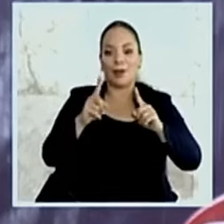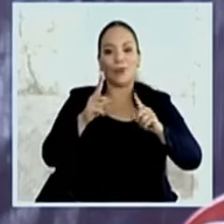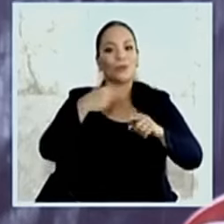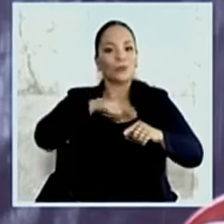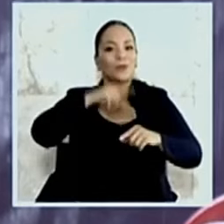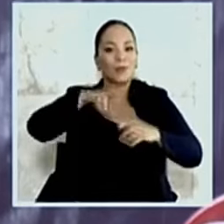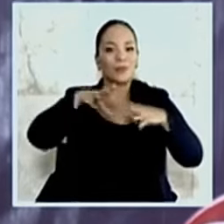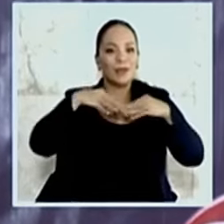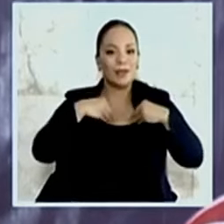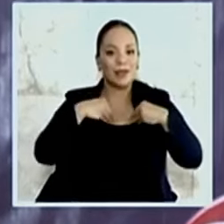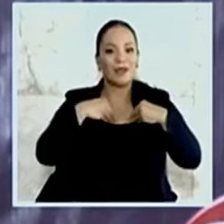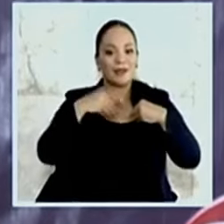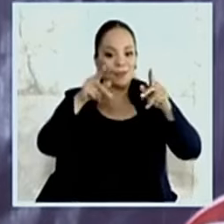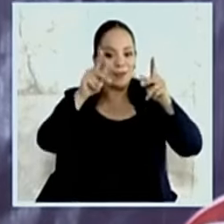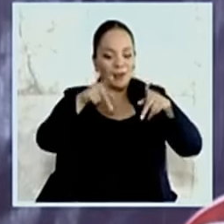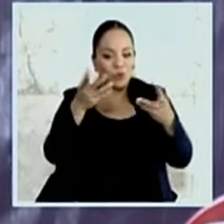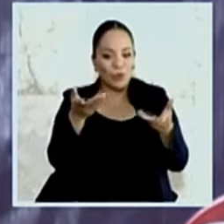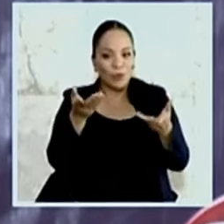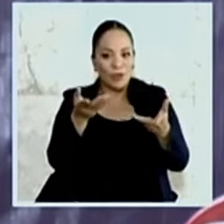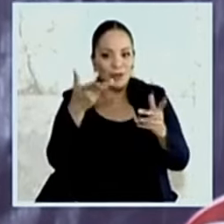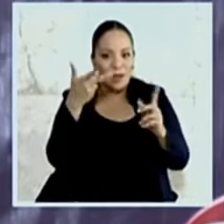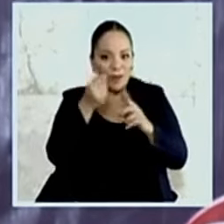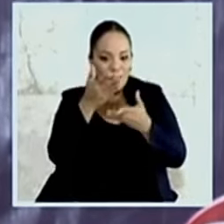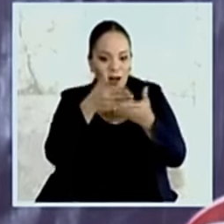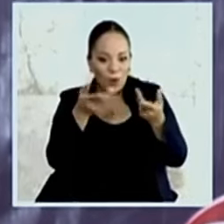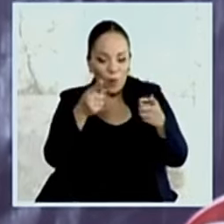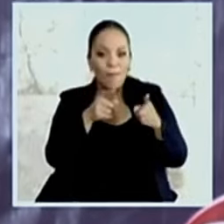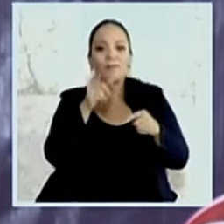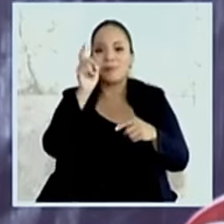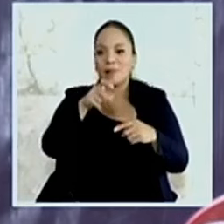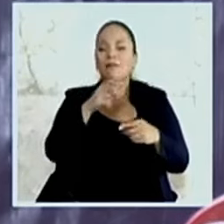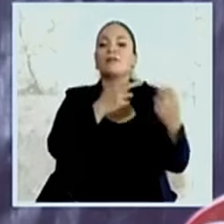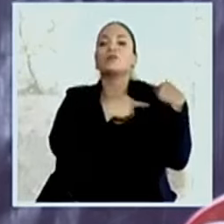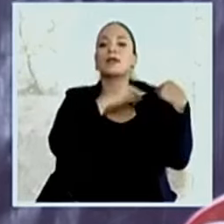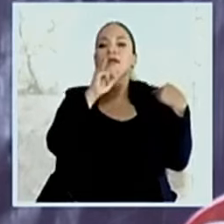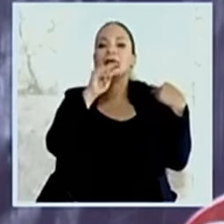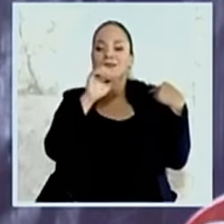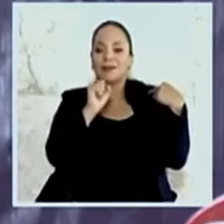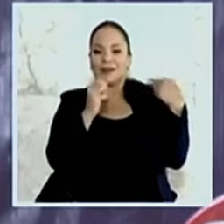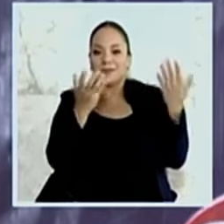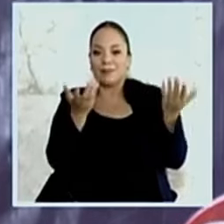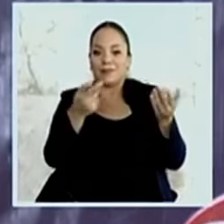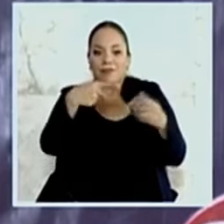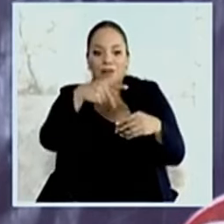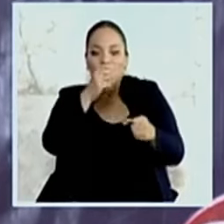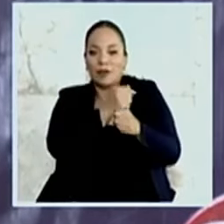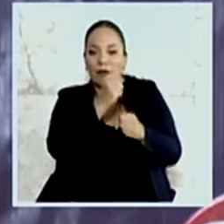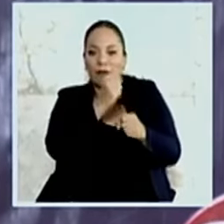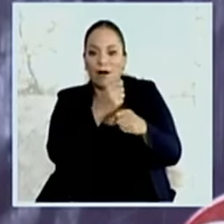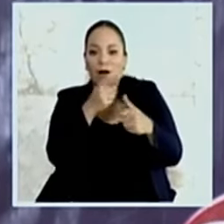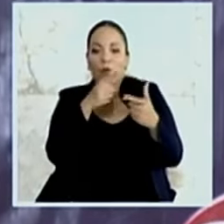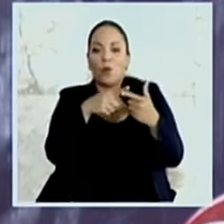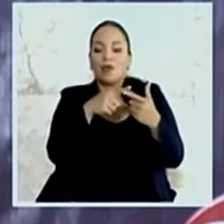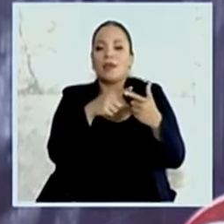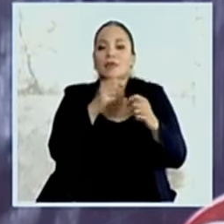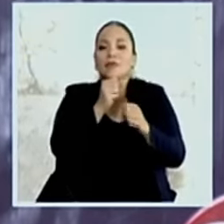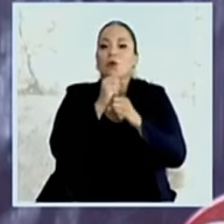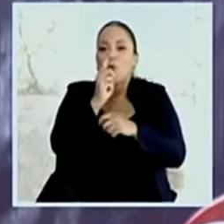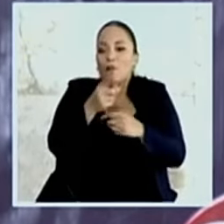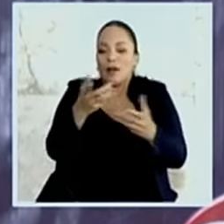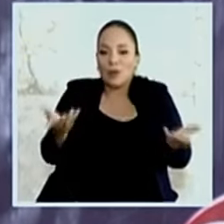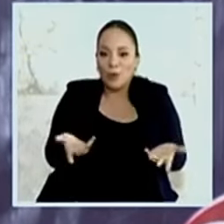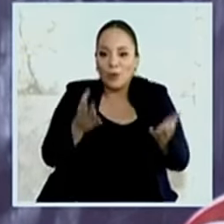no debía de estar atendiendo a esos pacientes y debería seguírselos mandando a la caja, cuando en realidad tenemos que reconocer que son pacientes